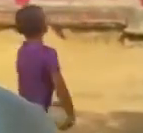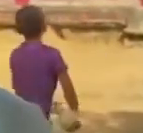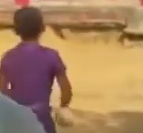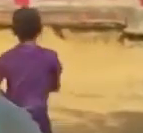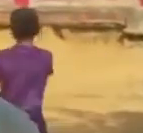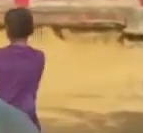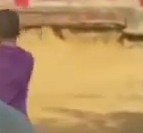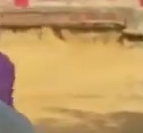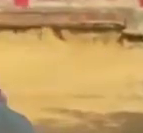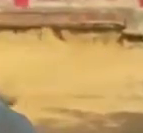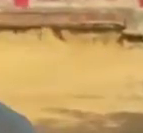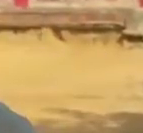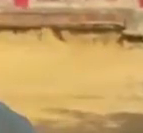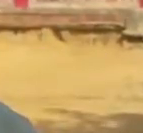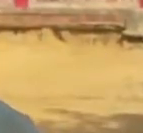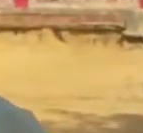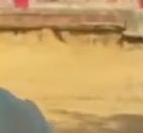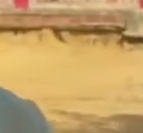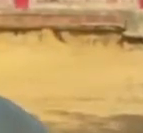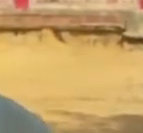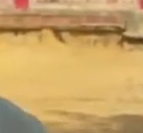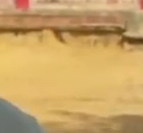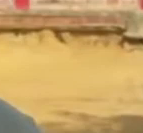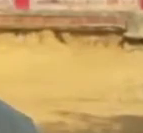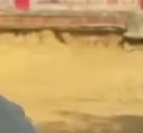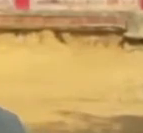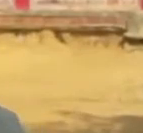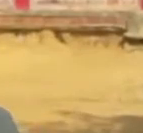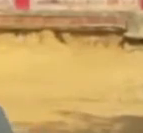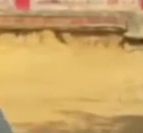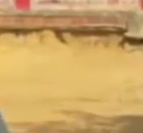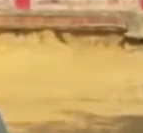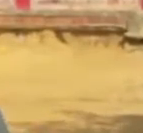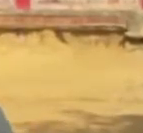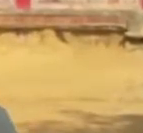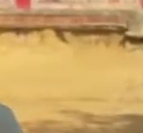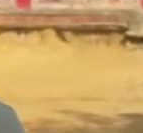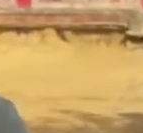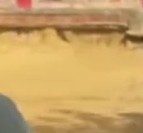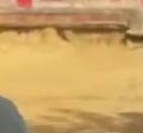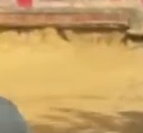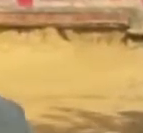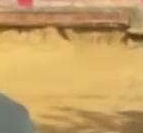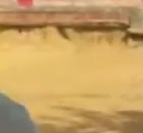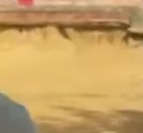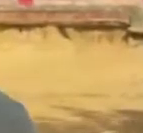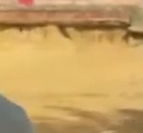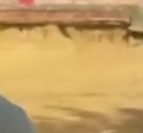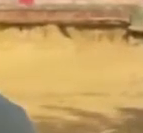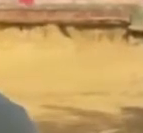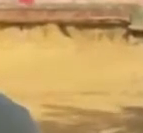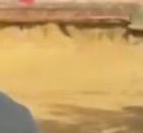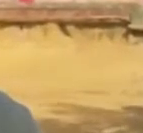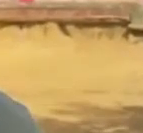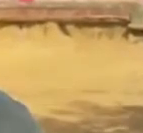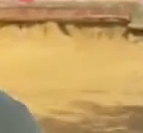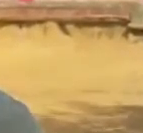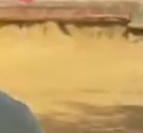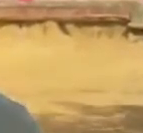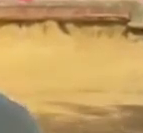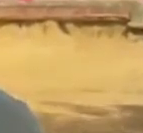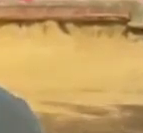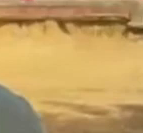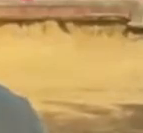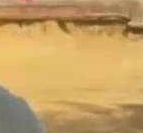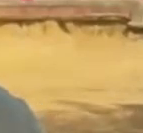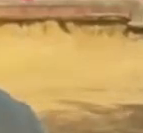son, ¿cómo le digo?, más logros para nuestros hijos, porque son el futuro de la comunidad. De verdad que sí, la comunidad,